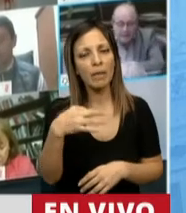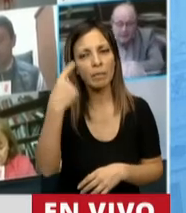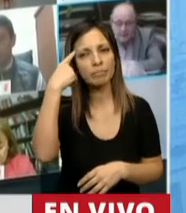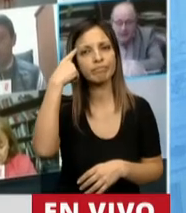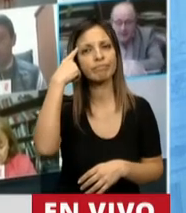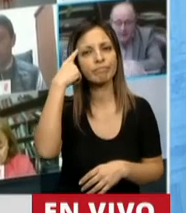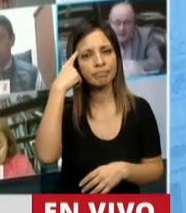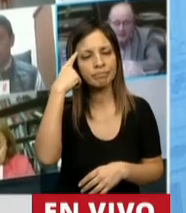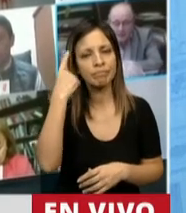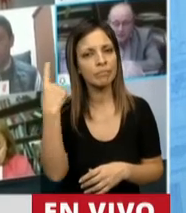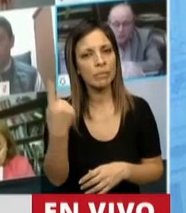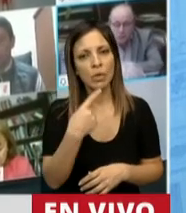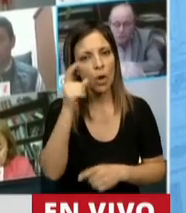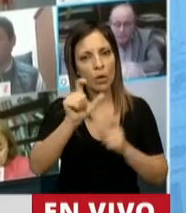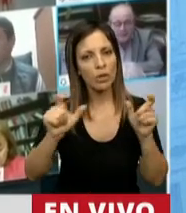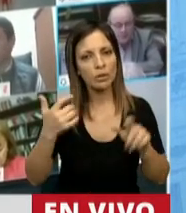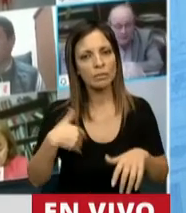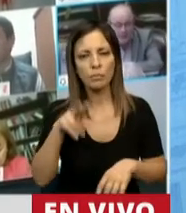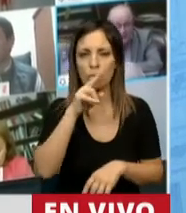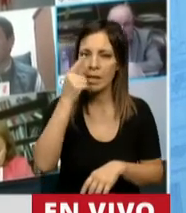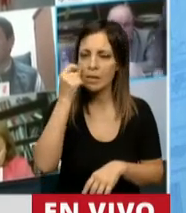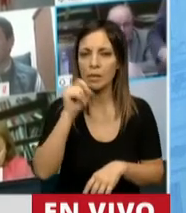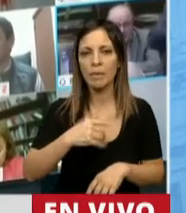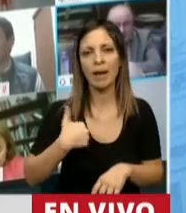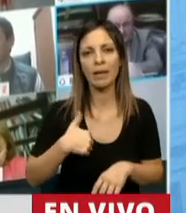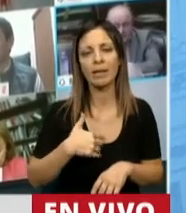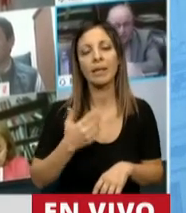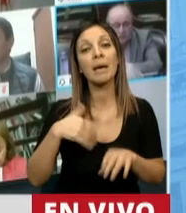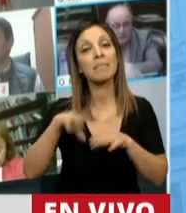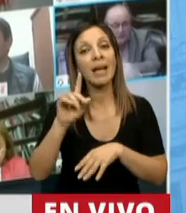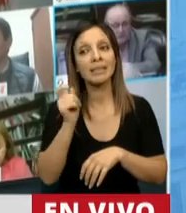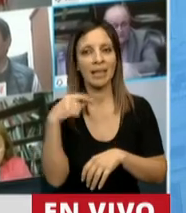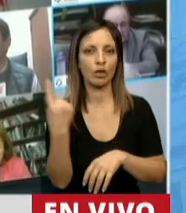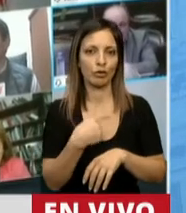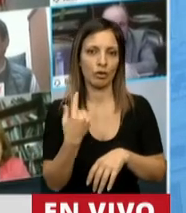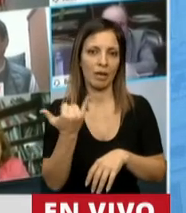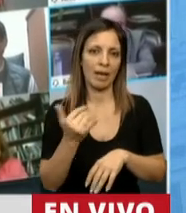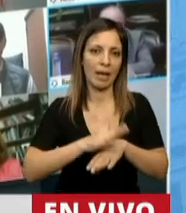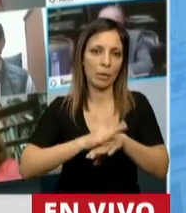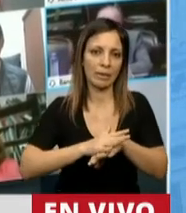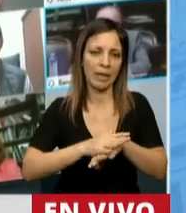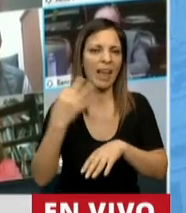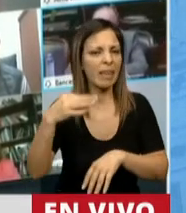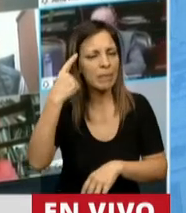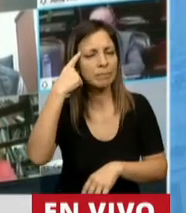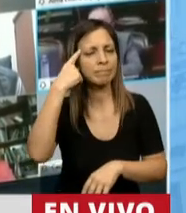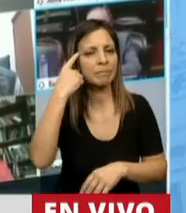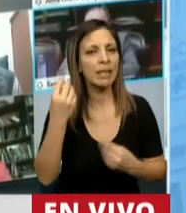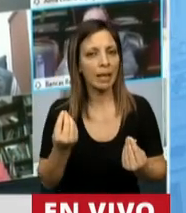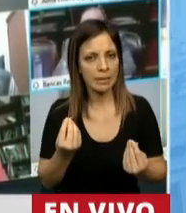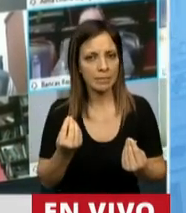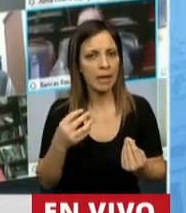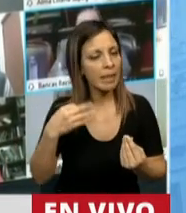conscientes todos los argentinos y más los que hoy estamos sentados en este recinto, que es el encarar